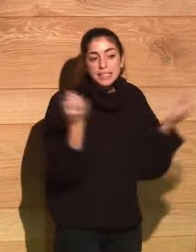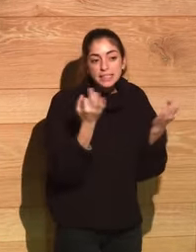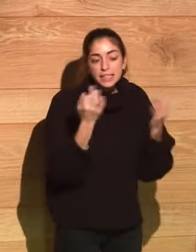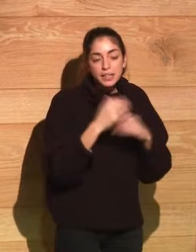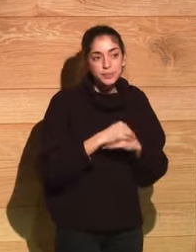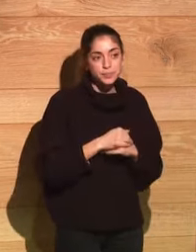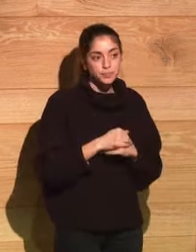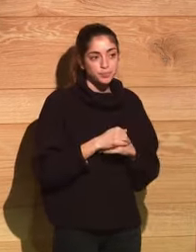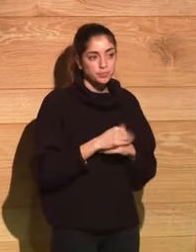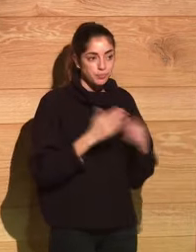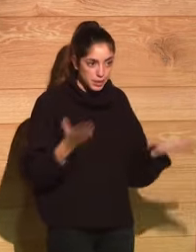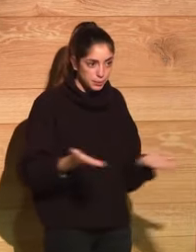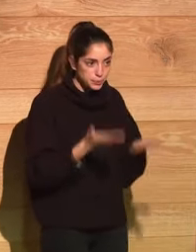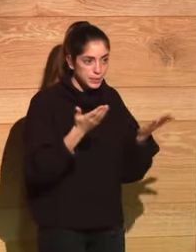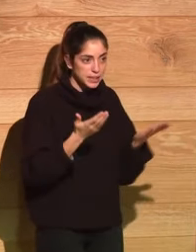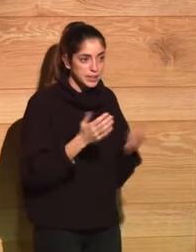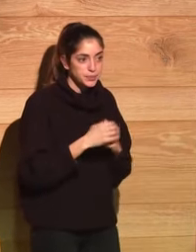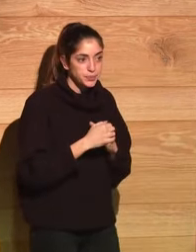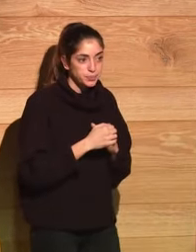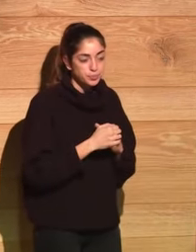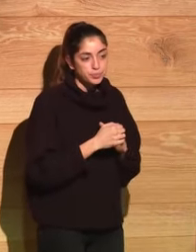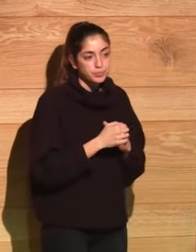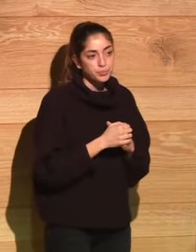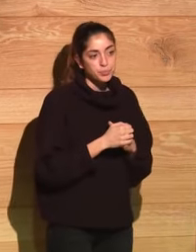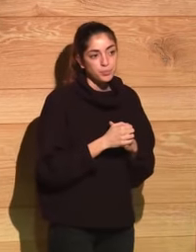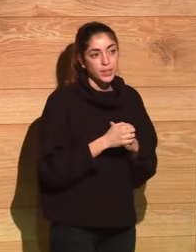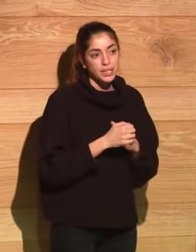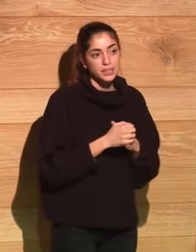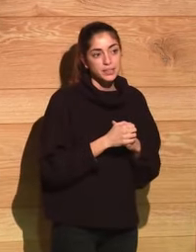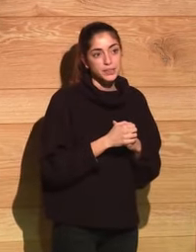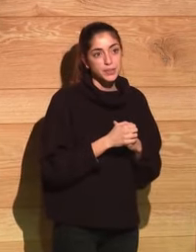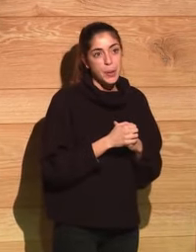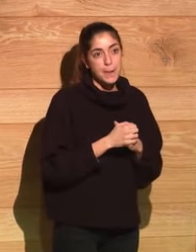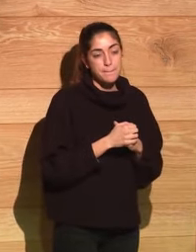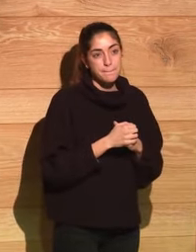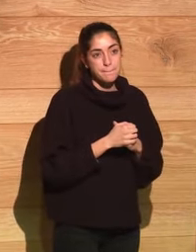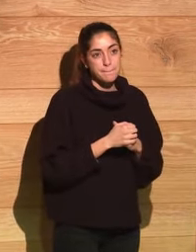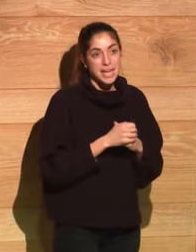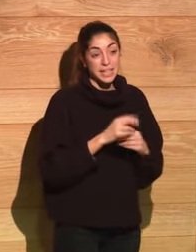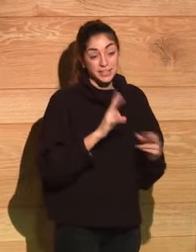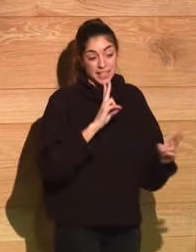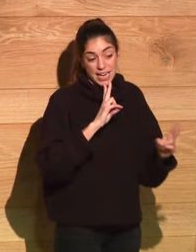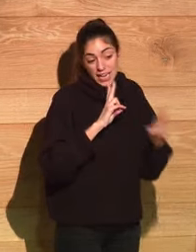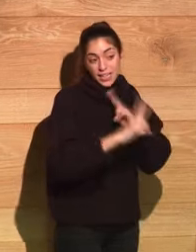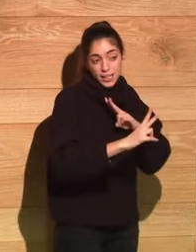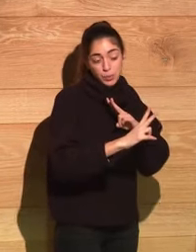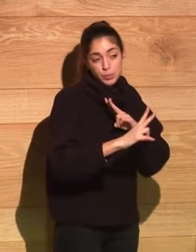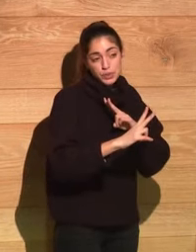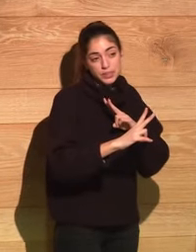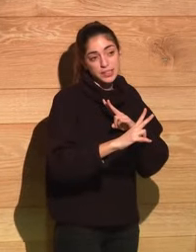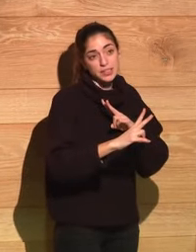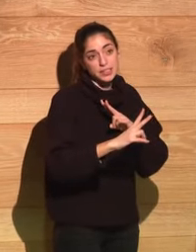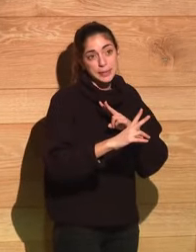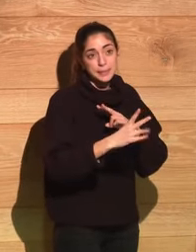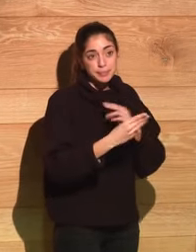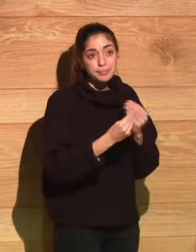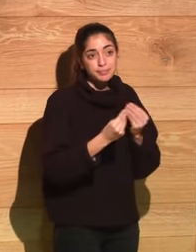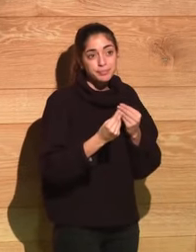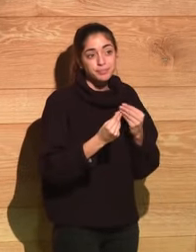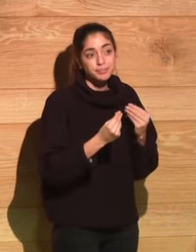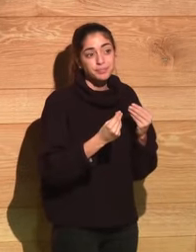Venga, Alejandro. Bueno, hablo ya así para dejarle la respuesta.